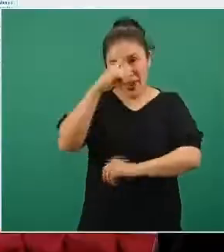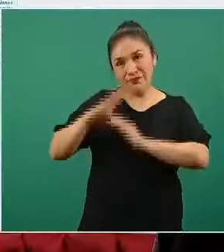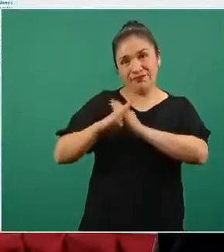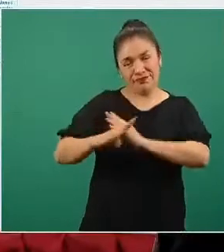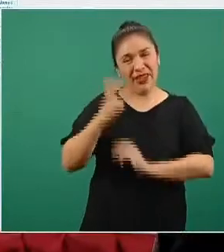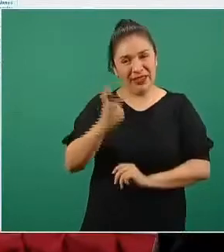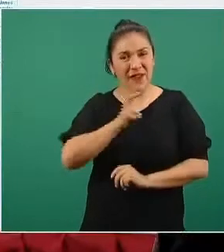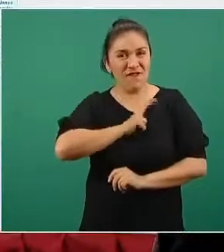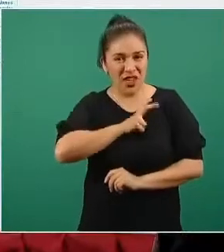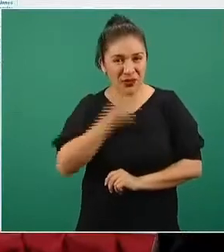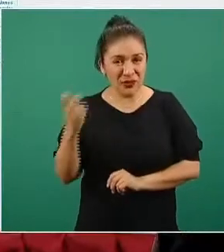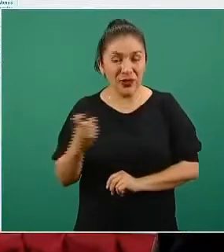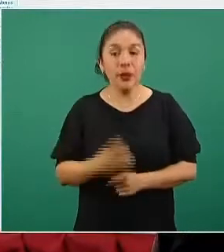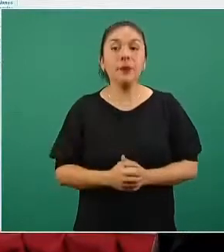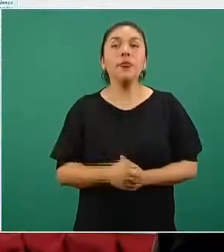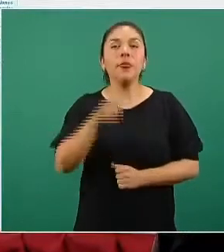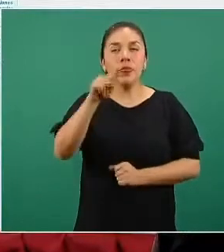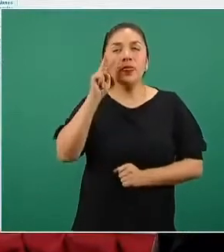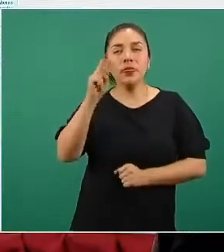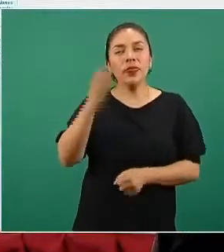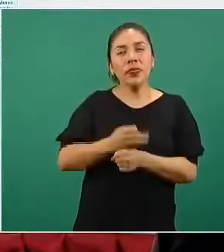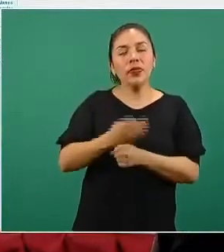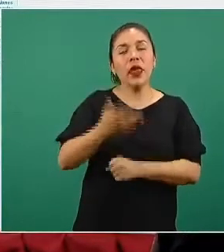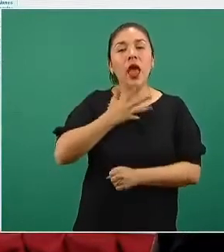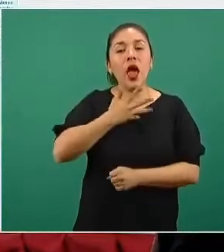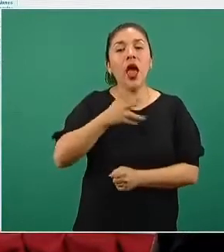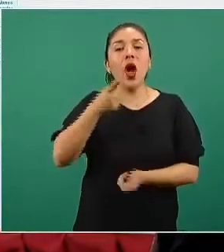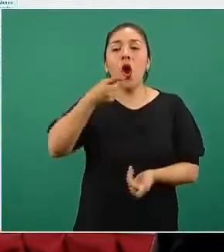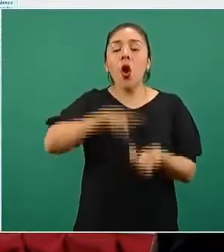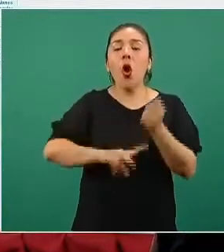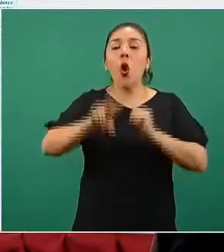virus, que como vemos aquí son